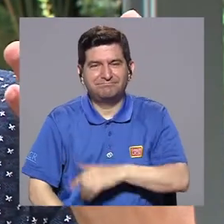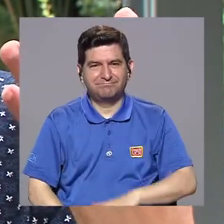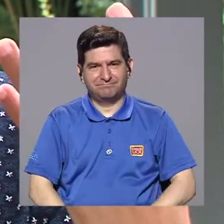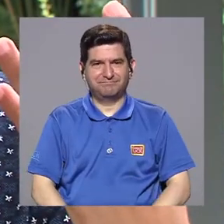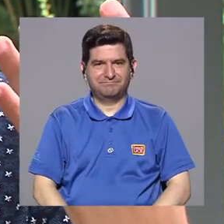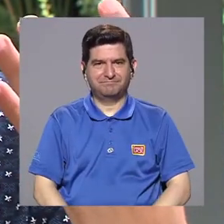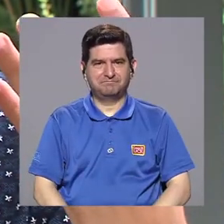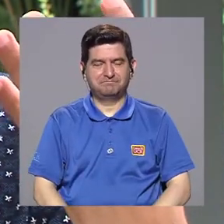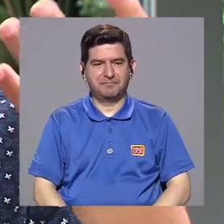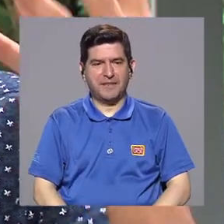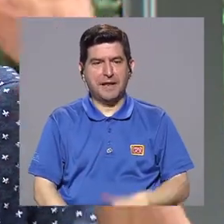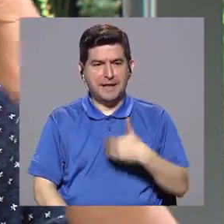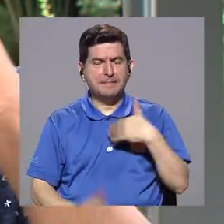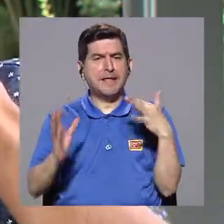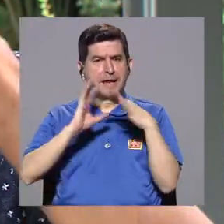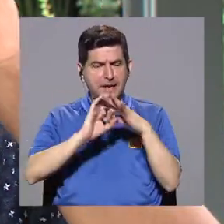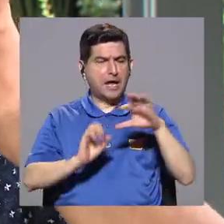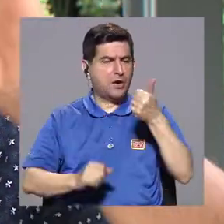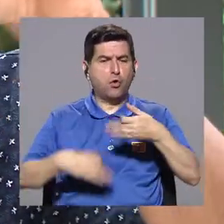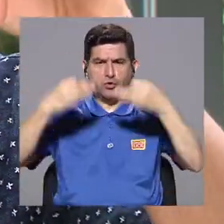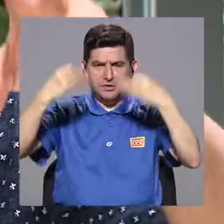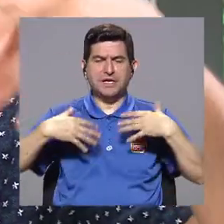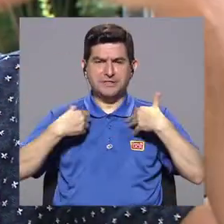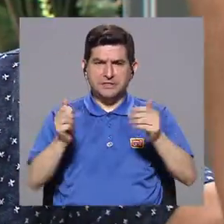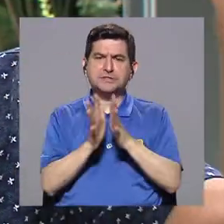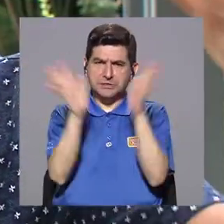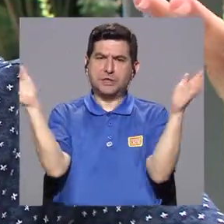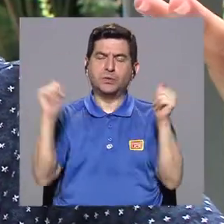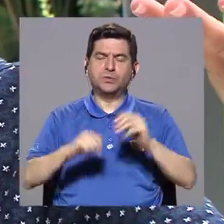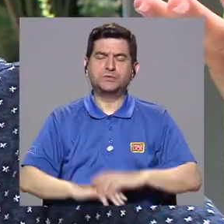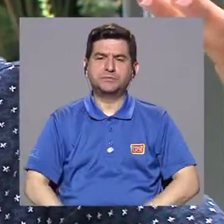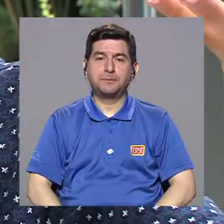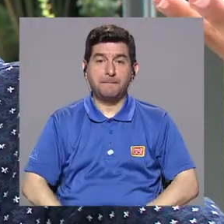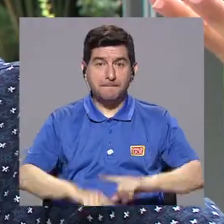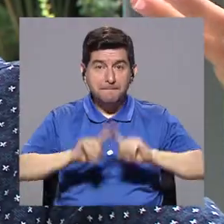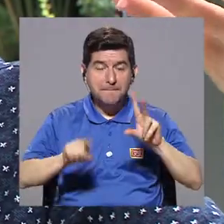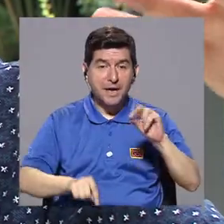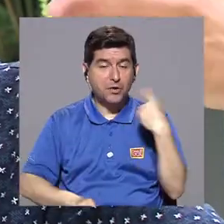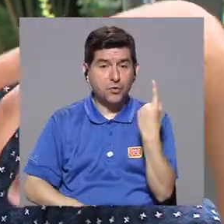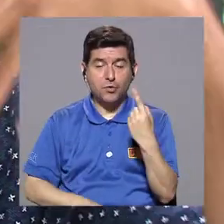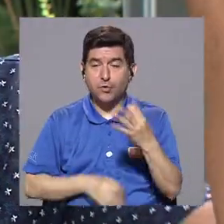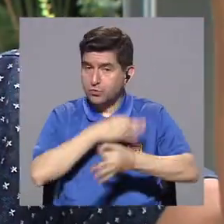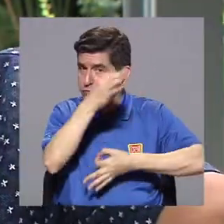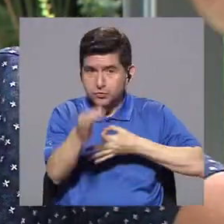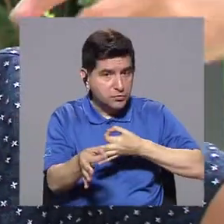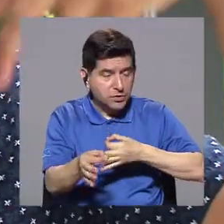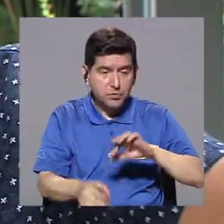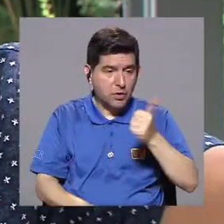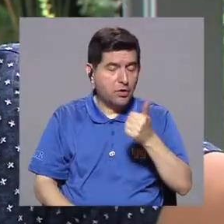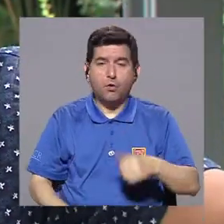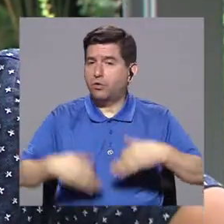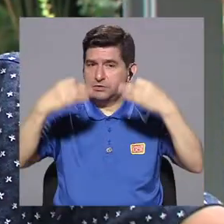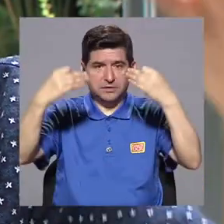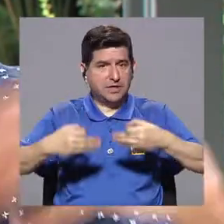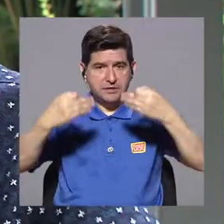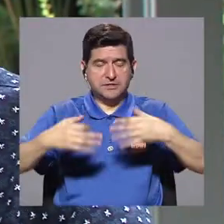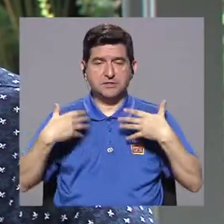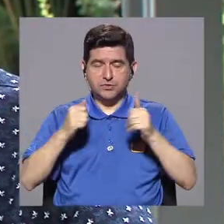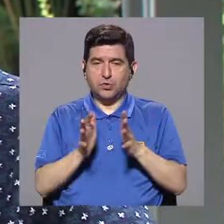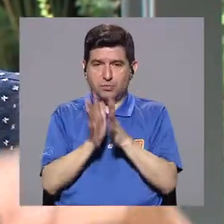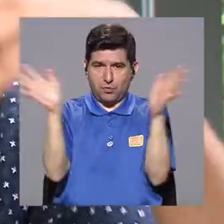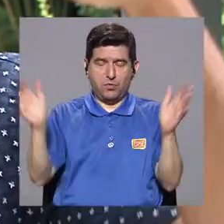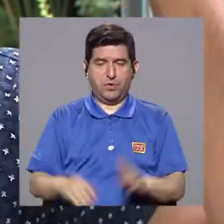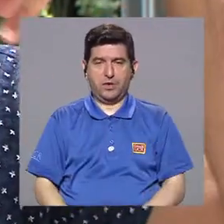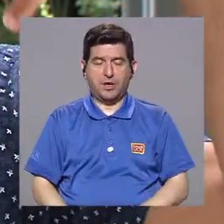vacunas tienen relación con otras medidas de salud pública, ¿verdad? Pero no son suplantadas por otras medidas de salud